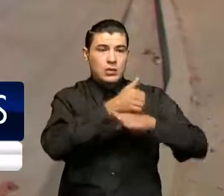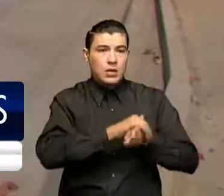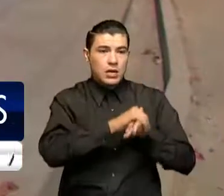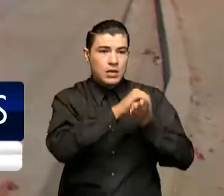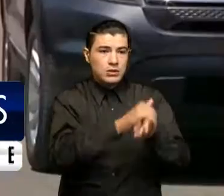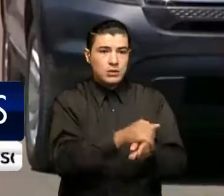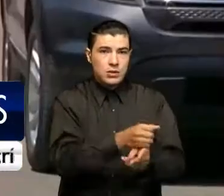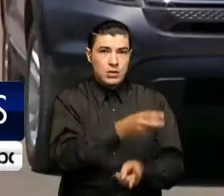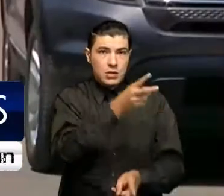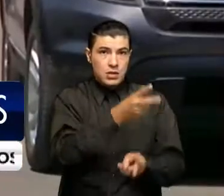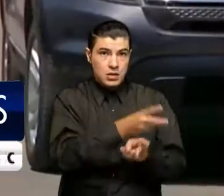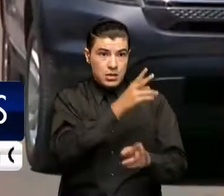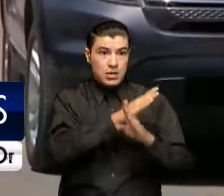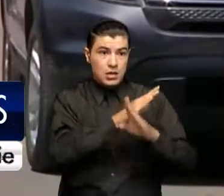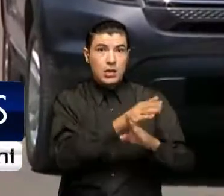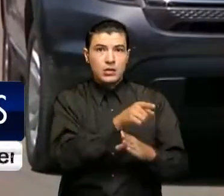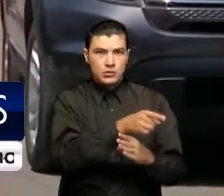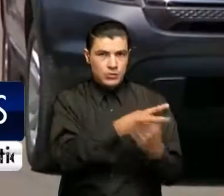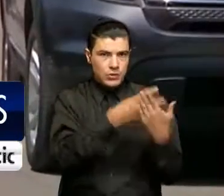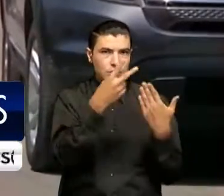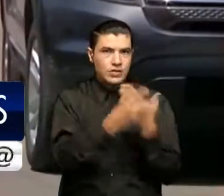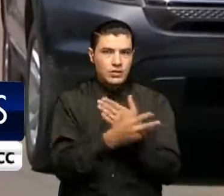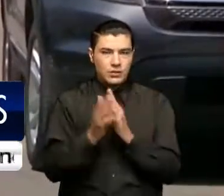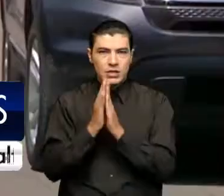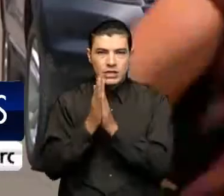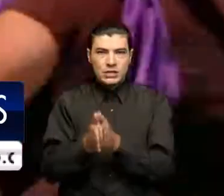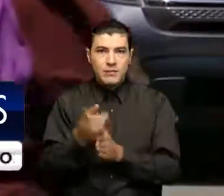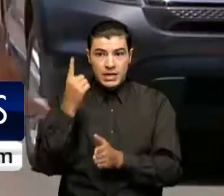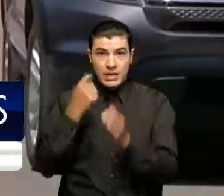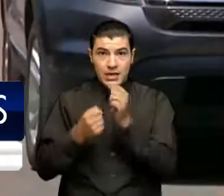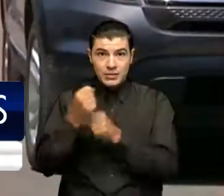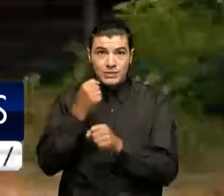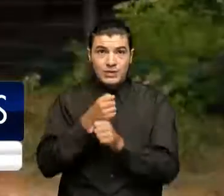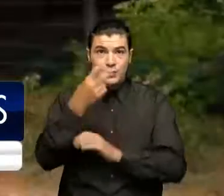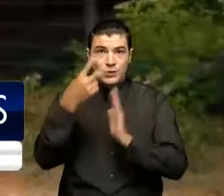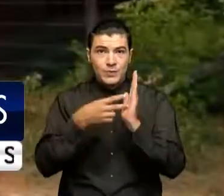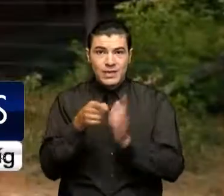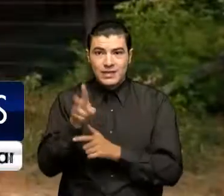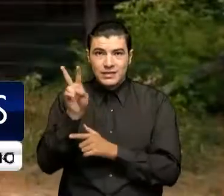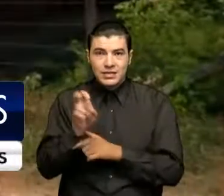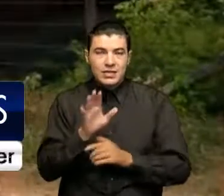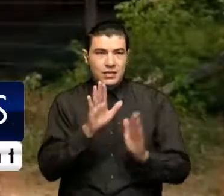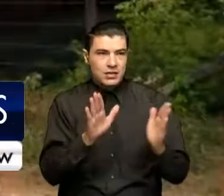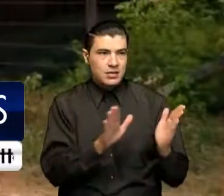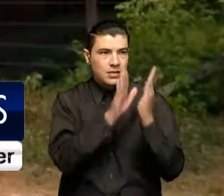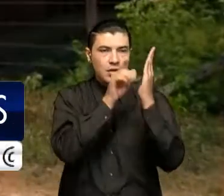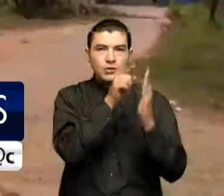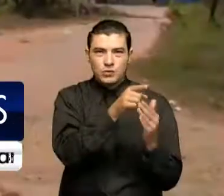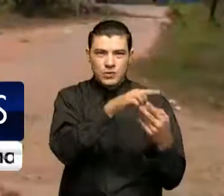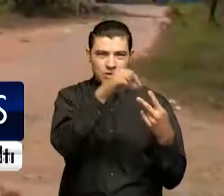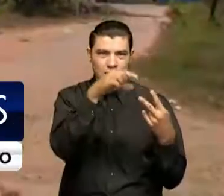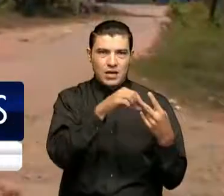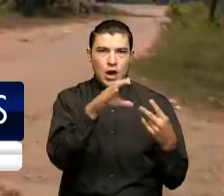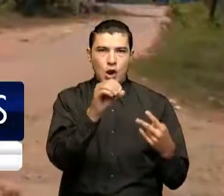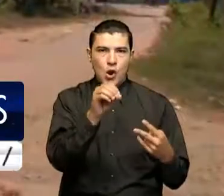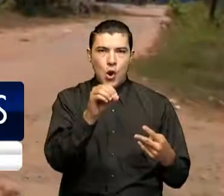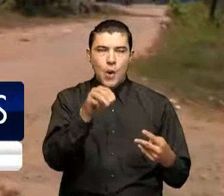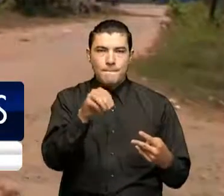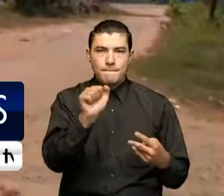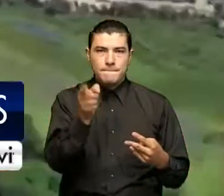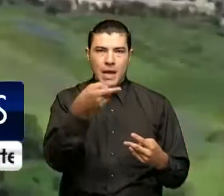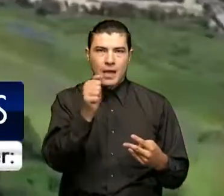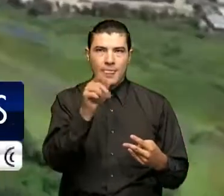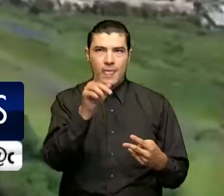riesgo presentó el proyecto en diciembre de 2017 ante cormagdalena con el fin de recuperar la despensa agrícola del departamento